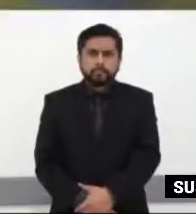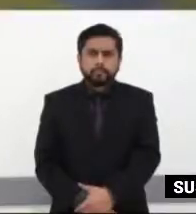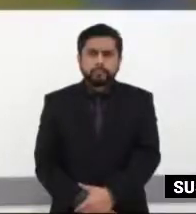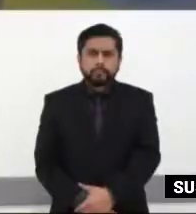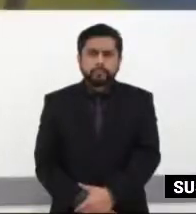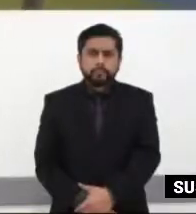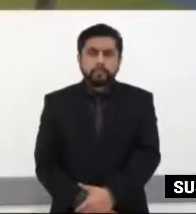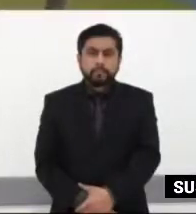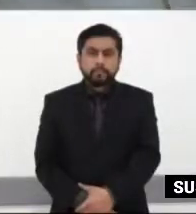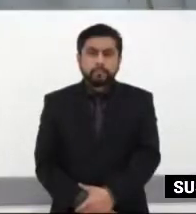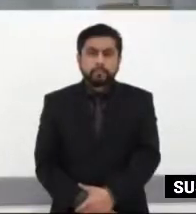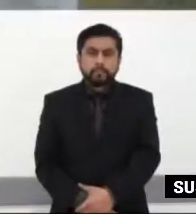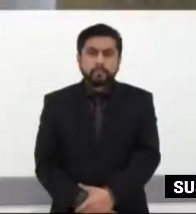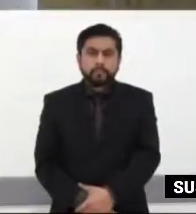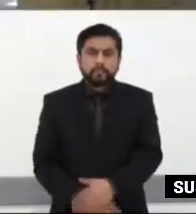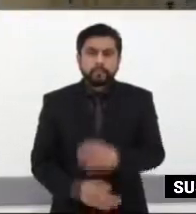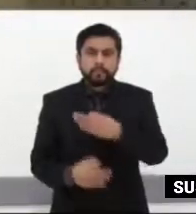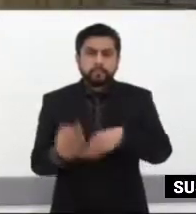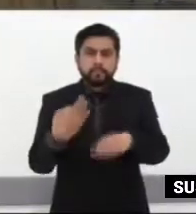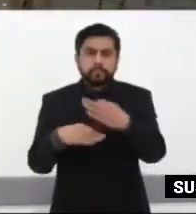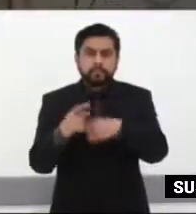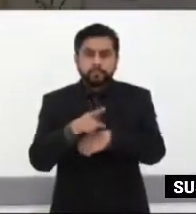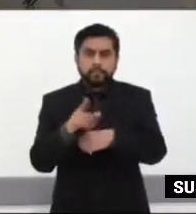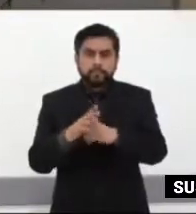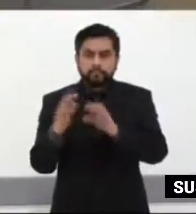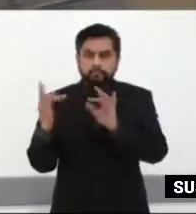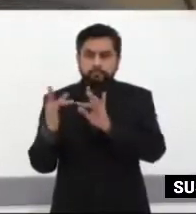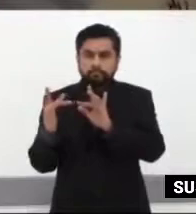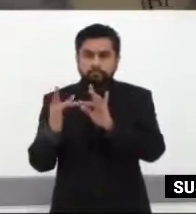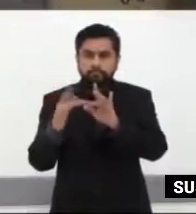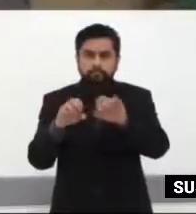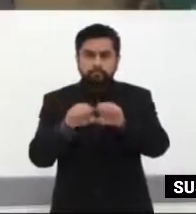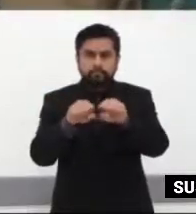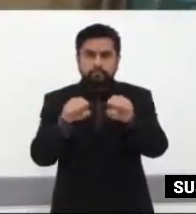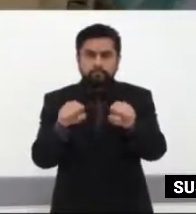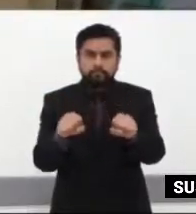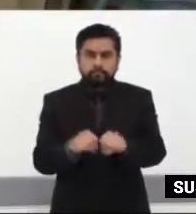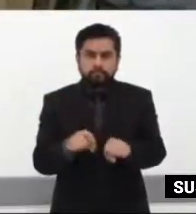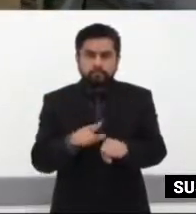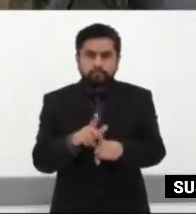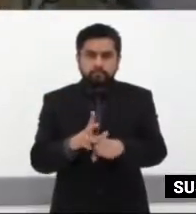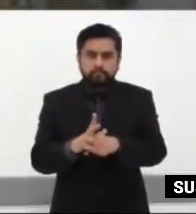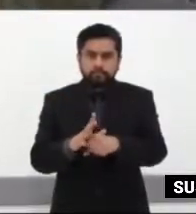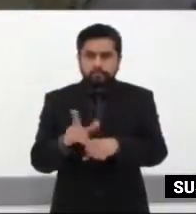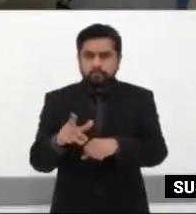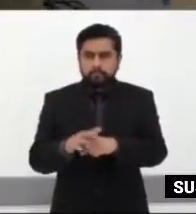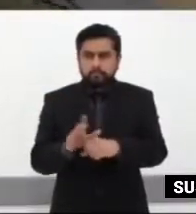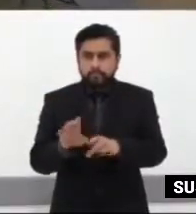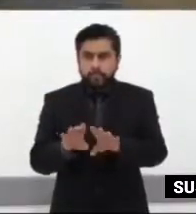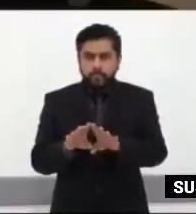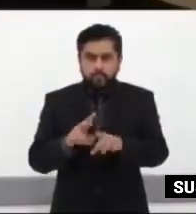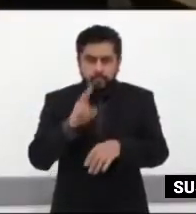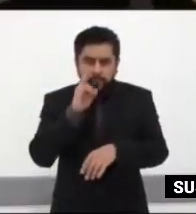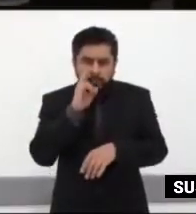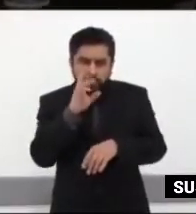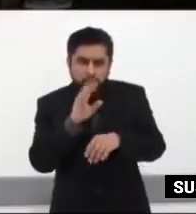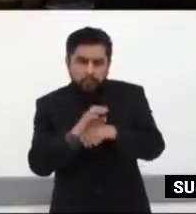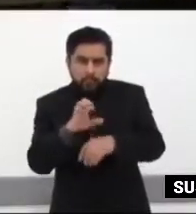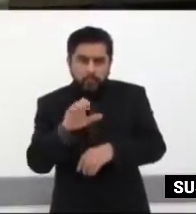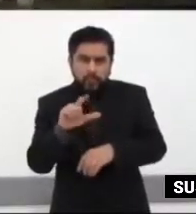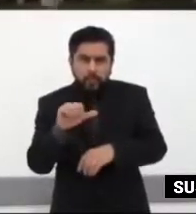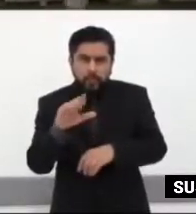Y todas tienen enlace a un sistema de expediente electrónico. Esto es muy importante para